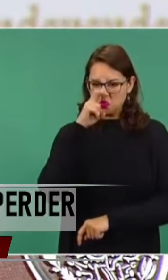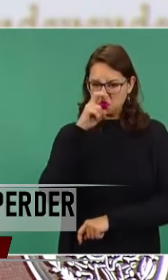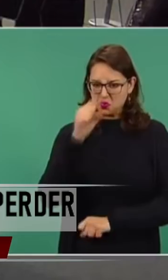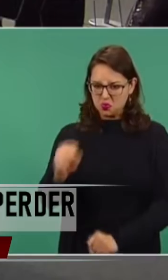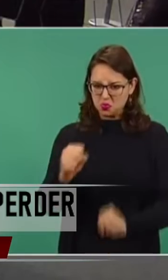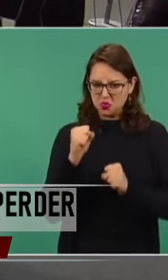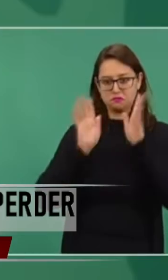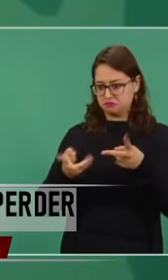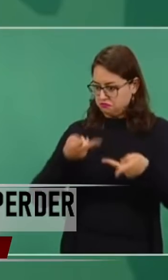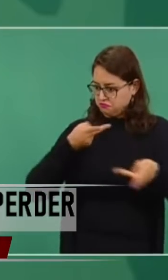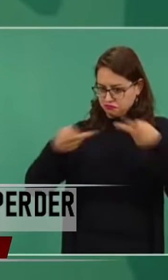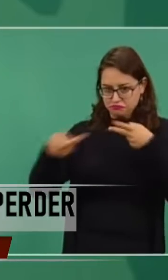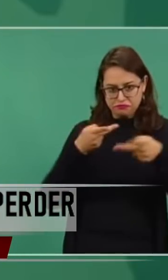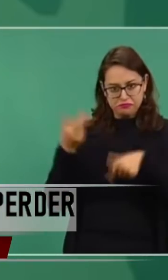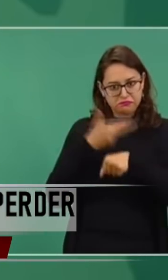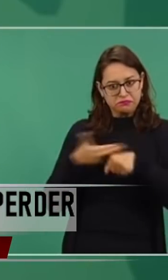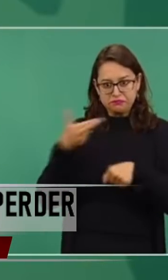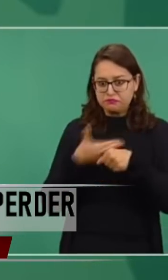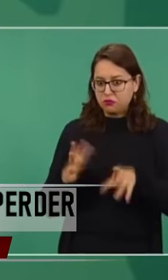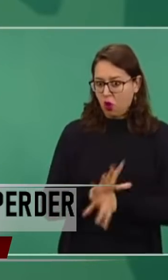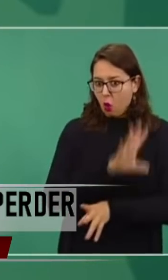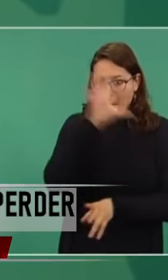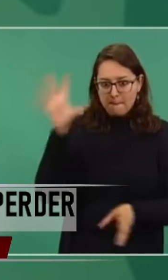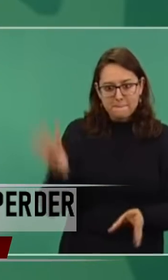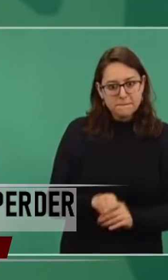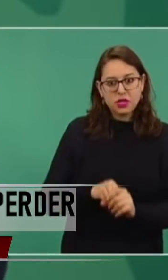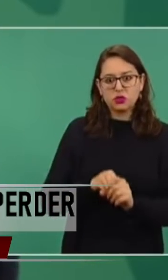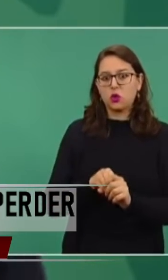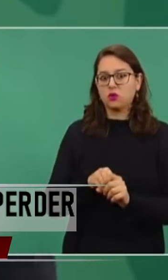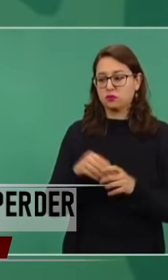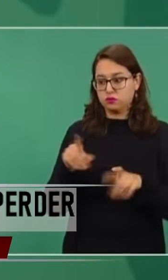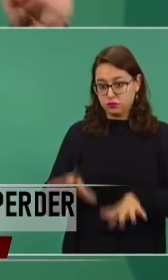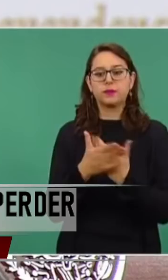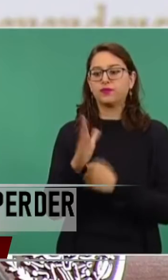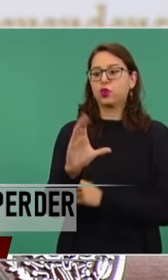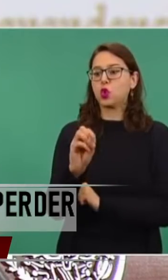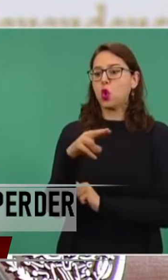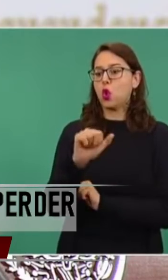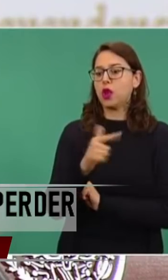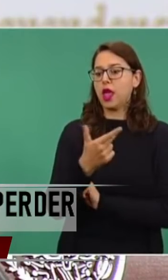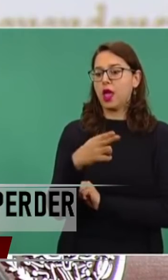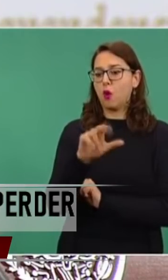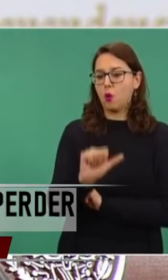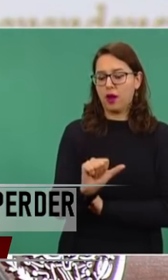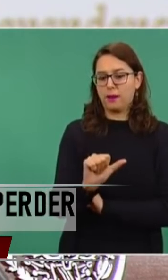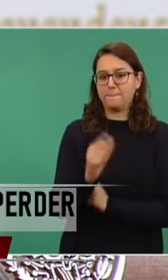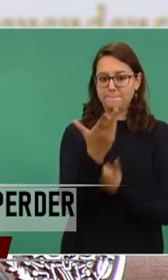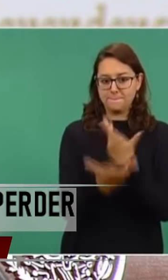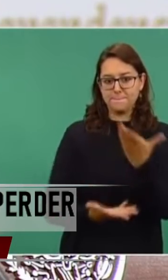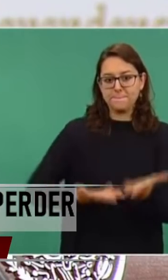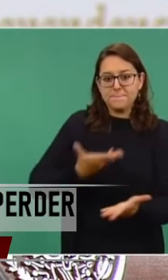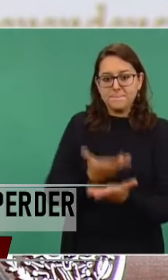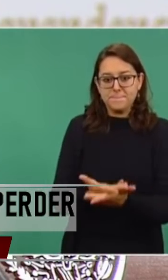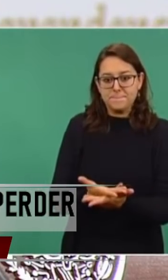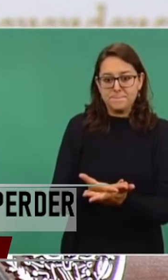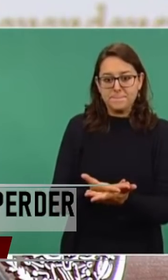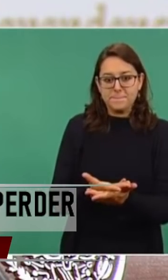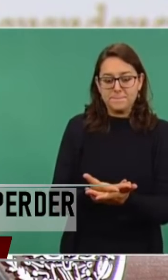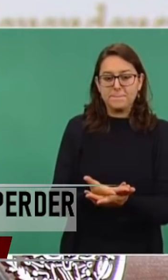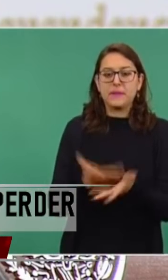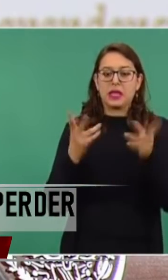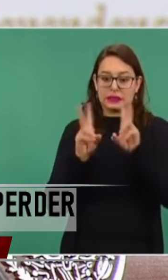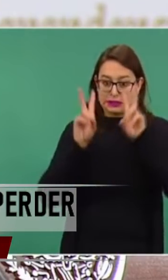por último presidente pues ahí está el cerradón de boca a los de animal político yo creo que tienen que ser más serios los de animal político en sus